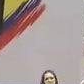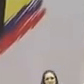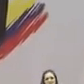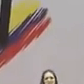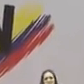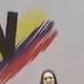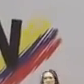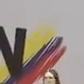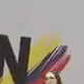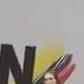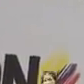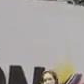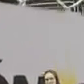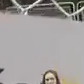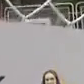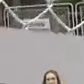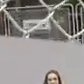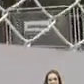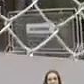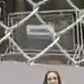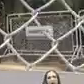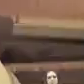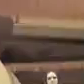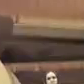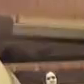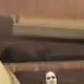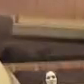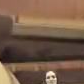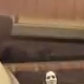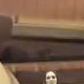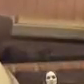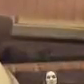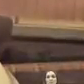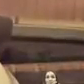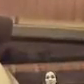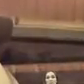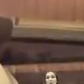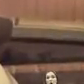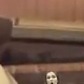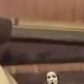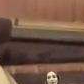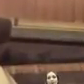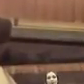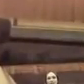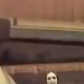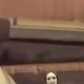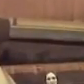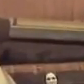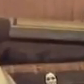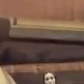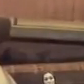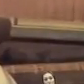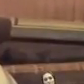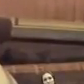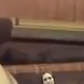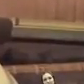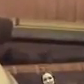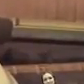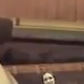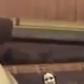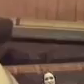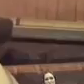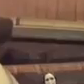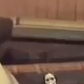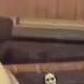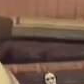rentas criminales en la frontera. Un adolescente de 15 años y un menor de 7, quienes están siendo atendidos en